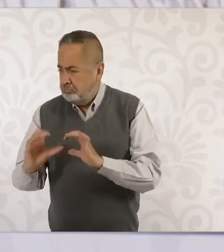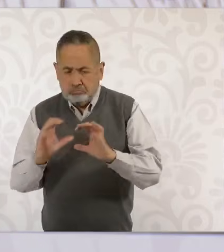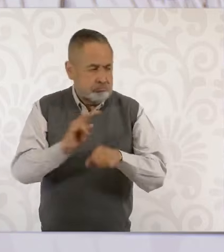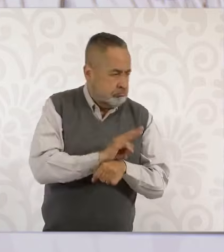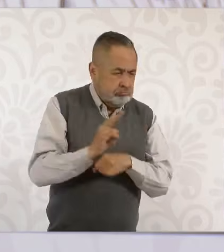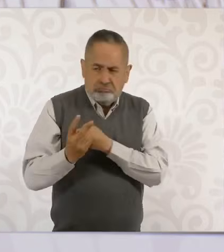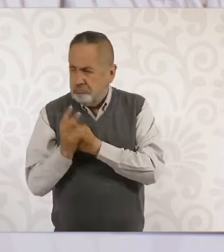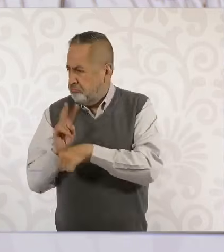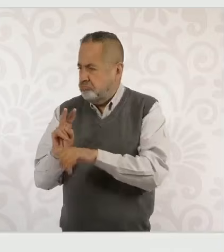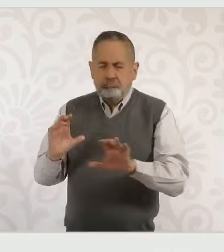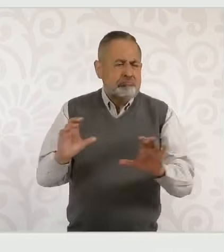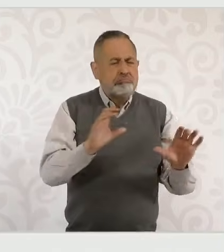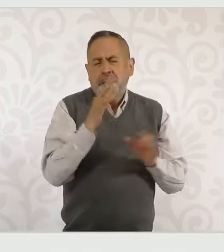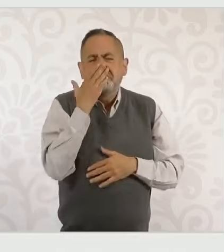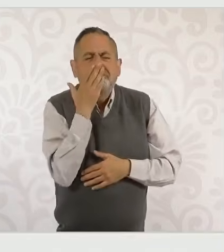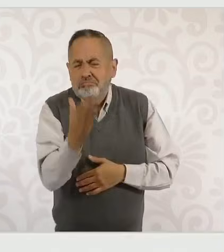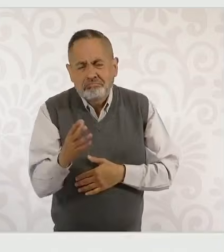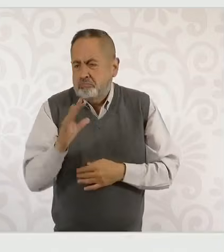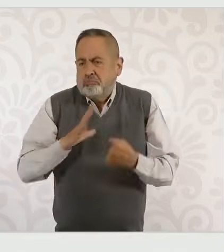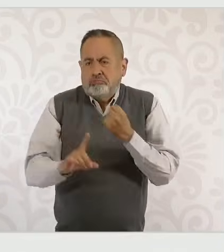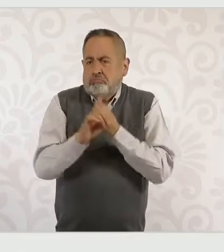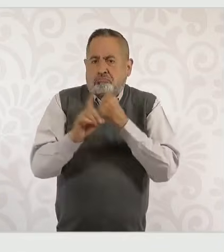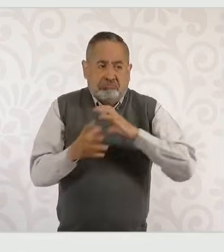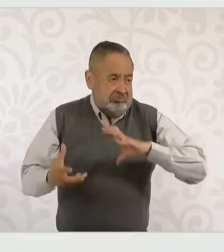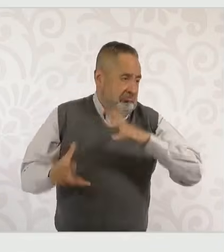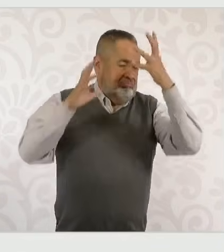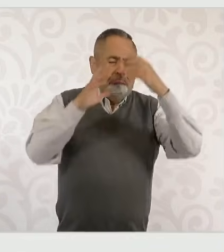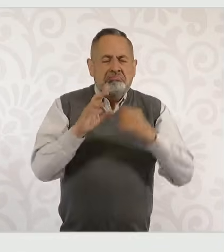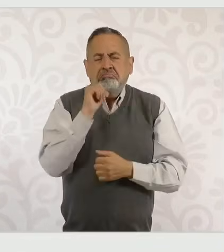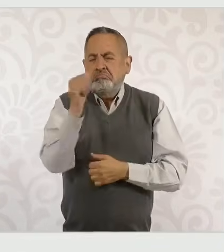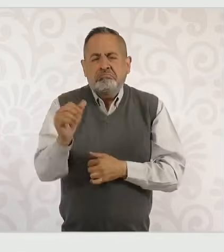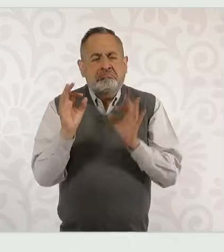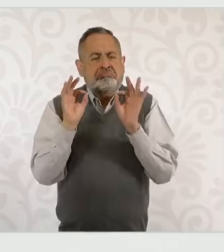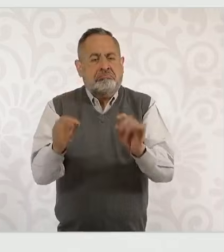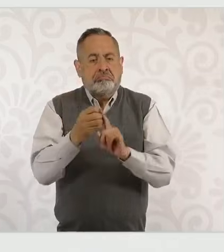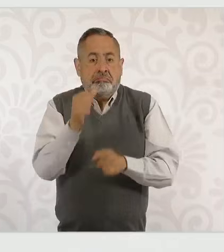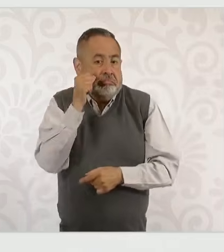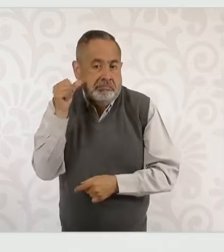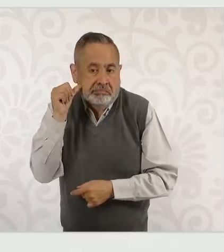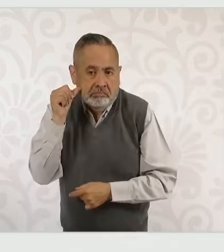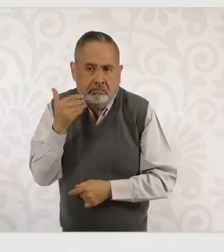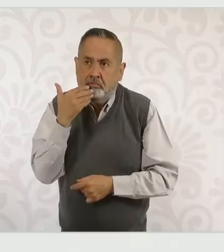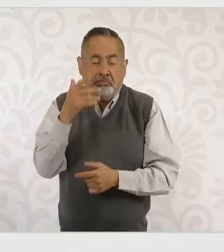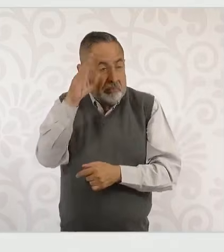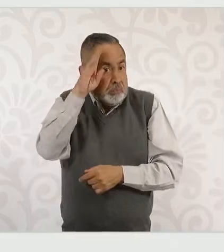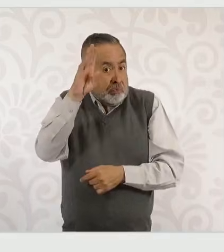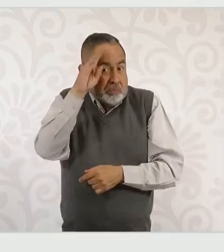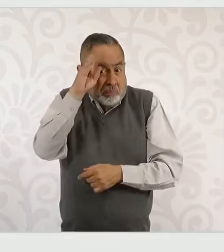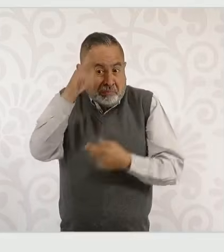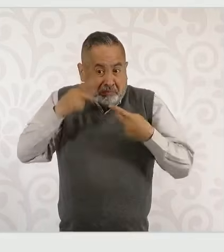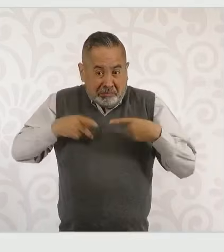a otros, no hay problemas. Y ayer, pues, la cantidad de gente que